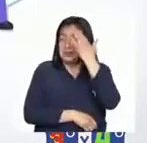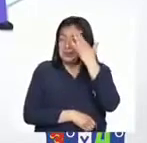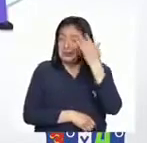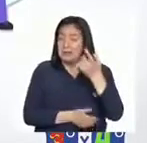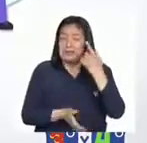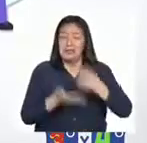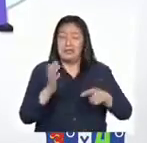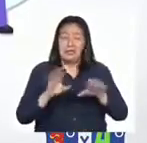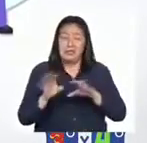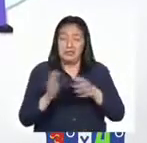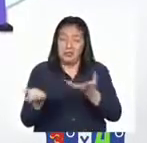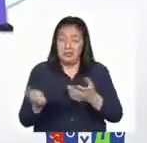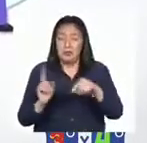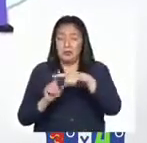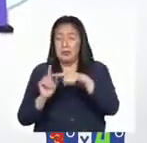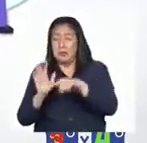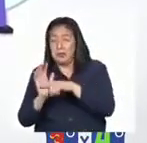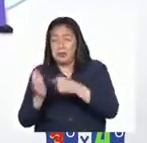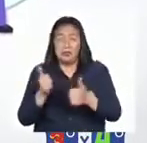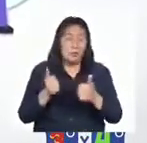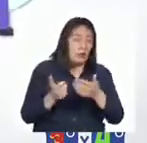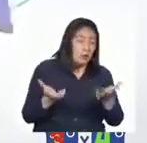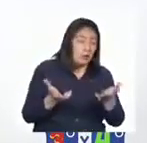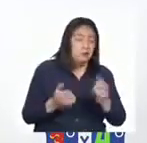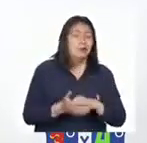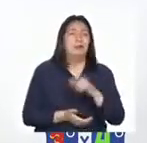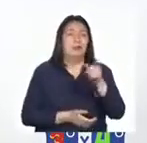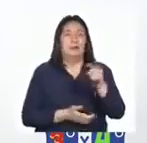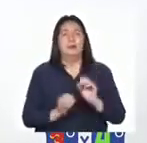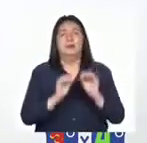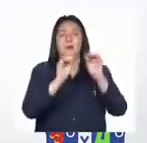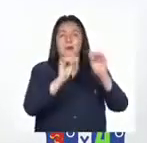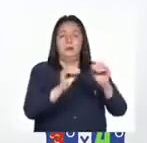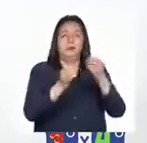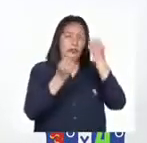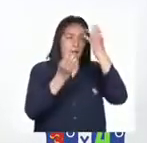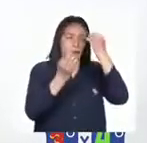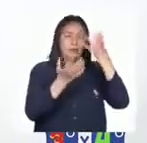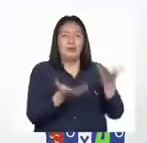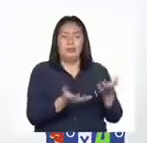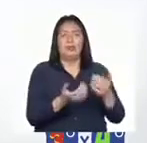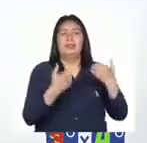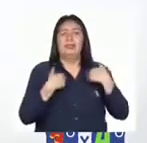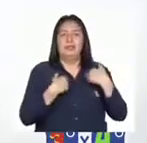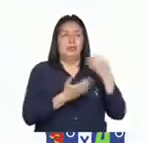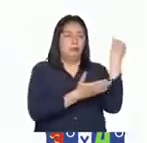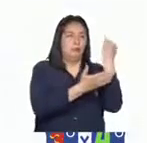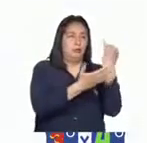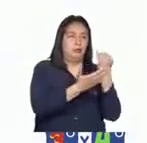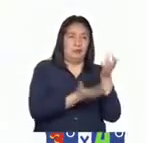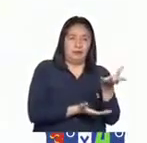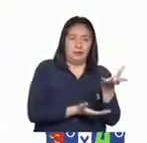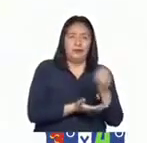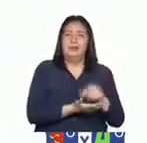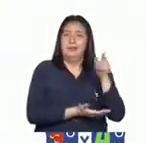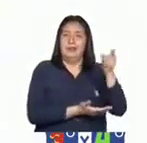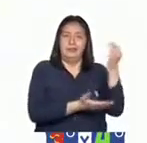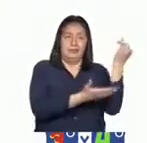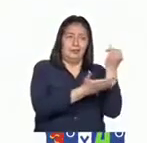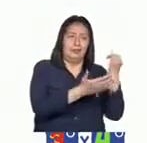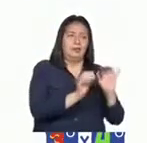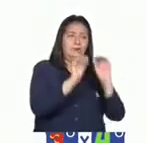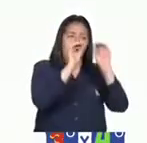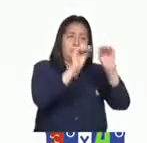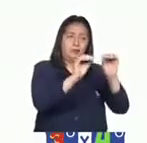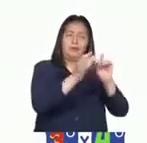qué operación debían usar en cada caso? Ellas colocaron los datos que tenían en un esquema. En este esquema colocaron